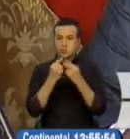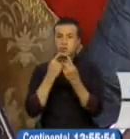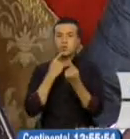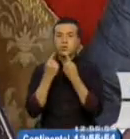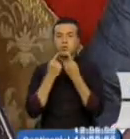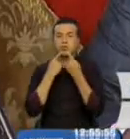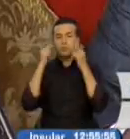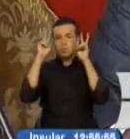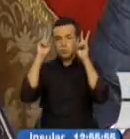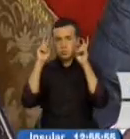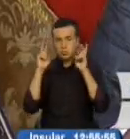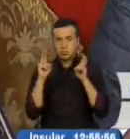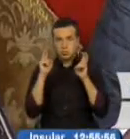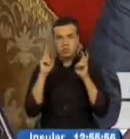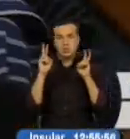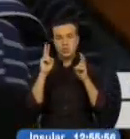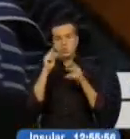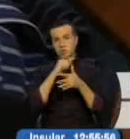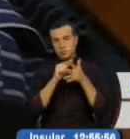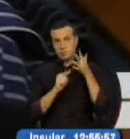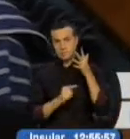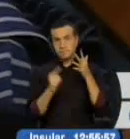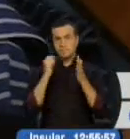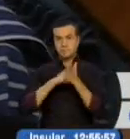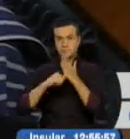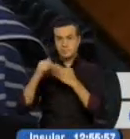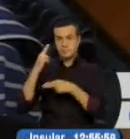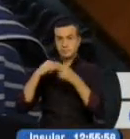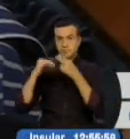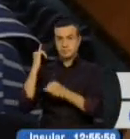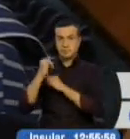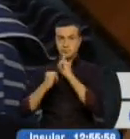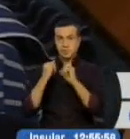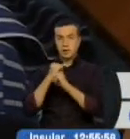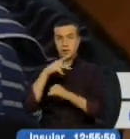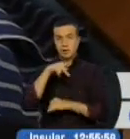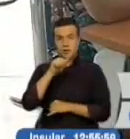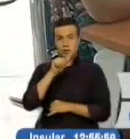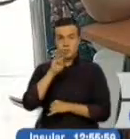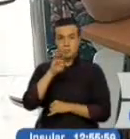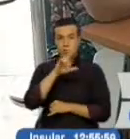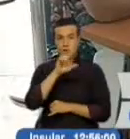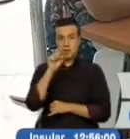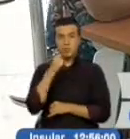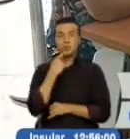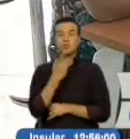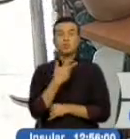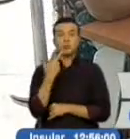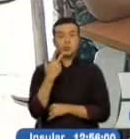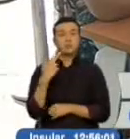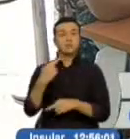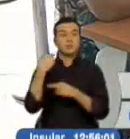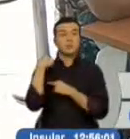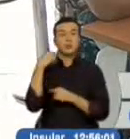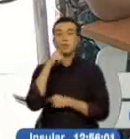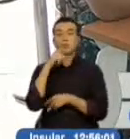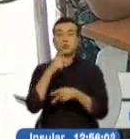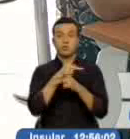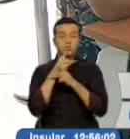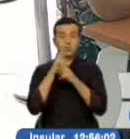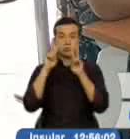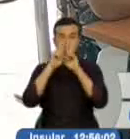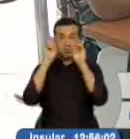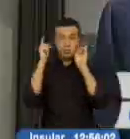a los temas correspondientes. El ministro de Comercio Exterior, Pablo Campana, hizo precisiones sobre las atribuciones del Consejo en el